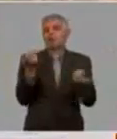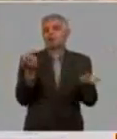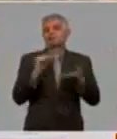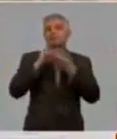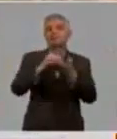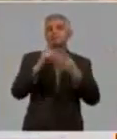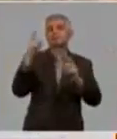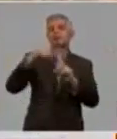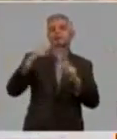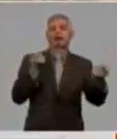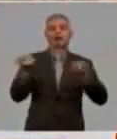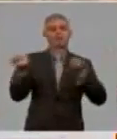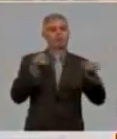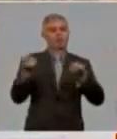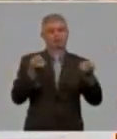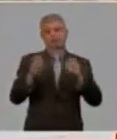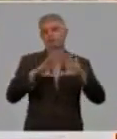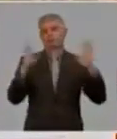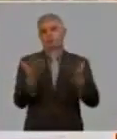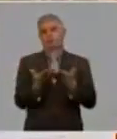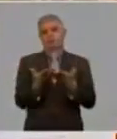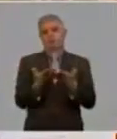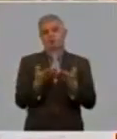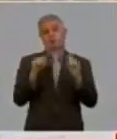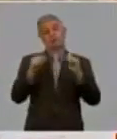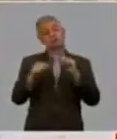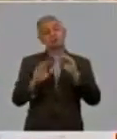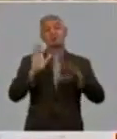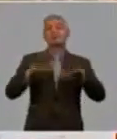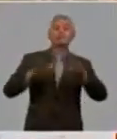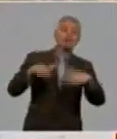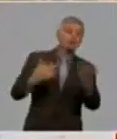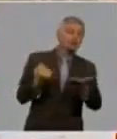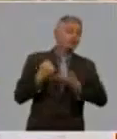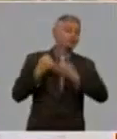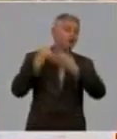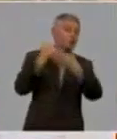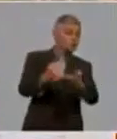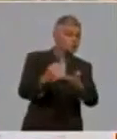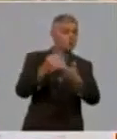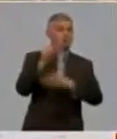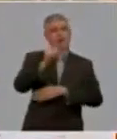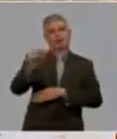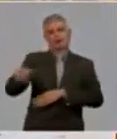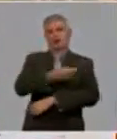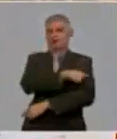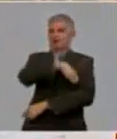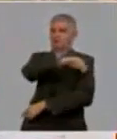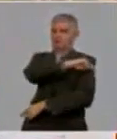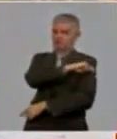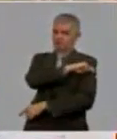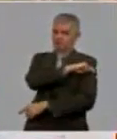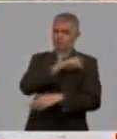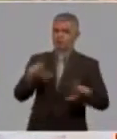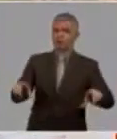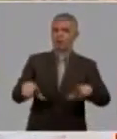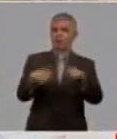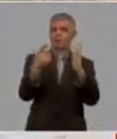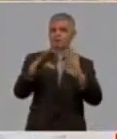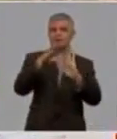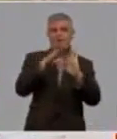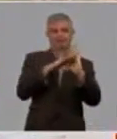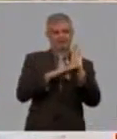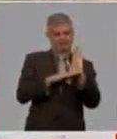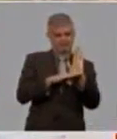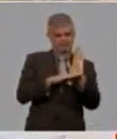que esa gradualidad también tiene una dependencia del apoyo y la contribución que hagamos todos a las medidas